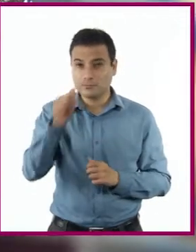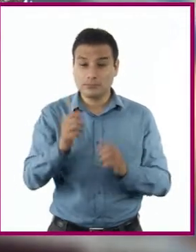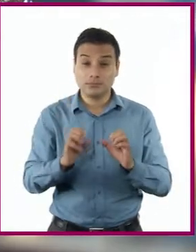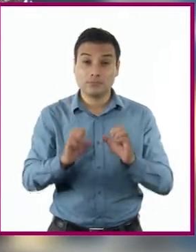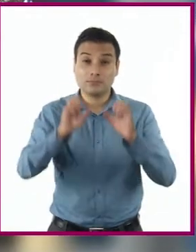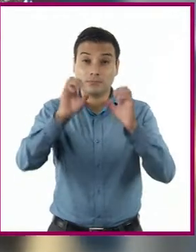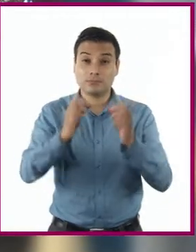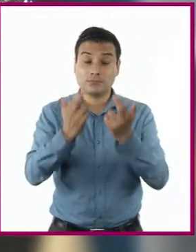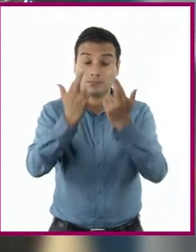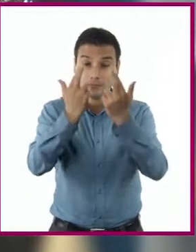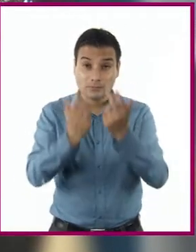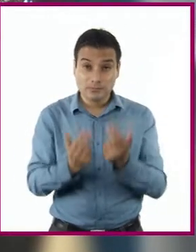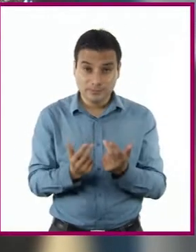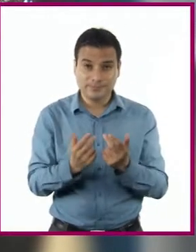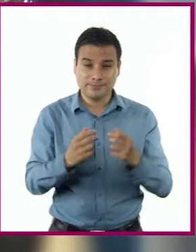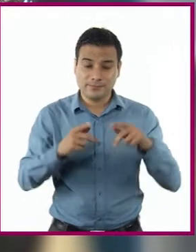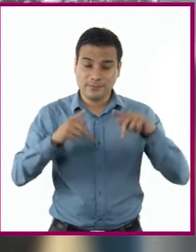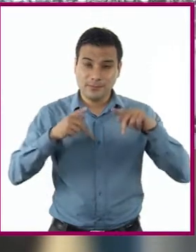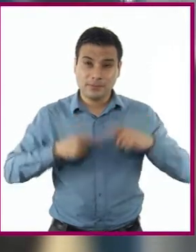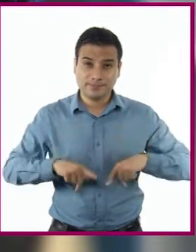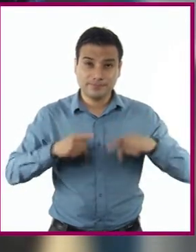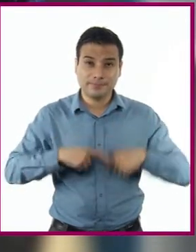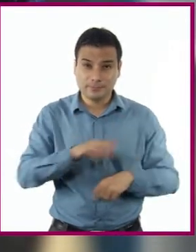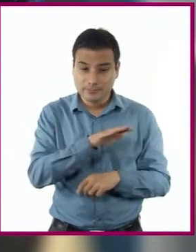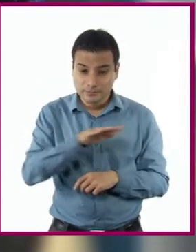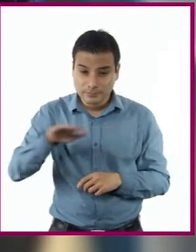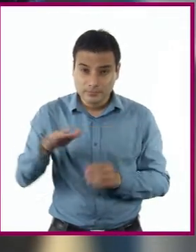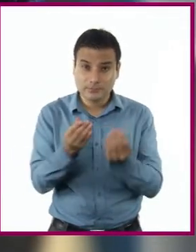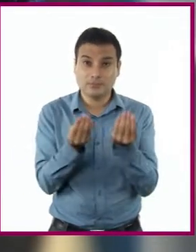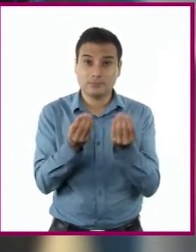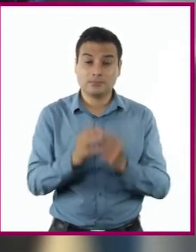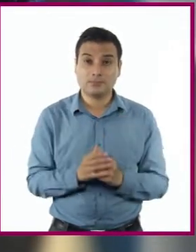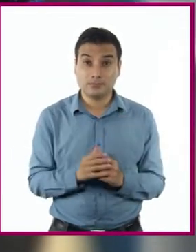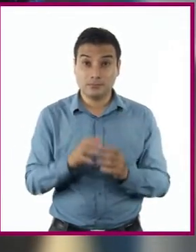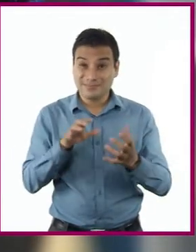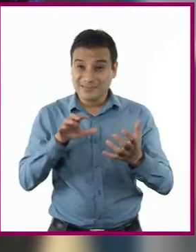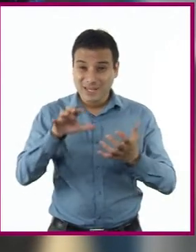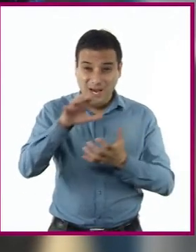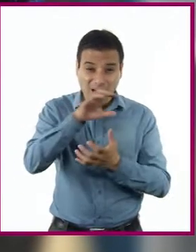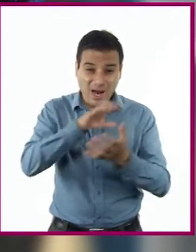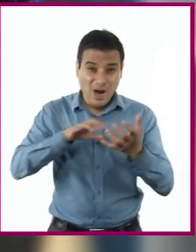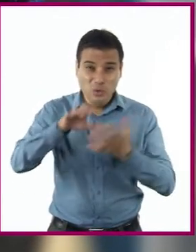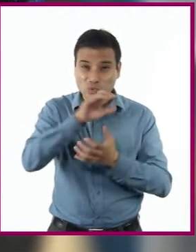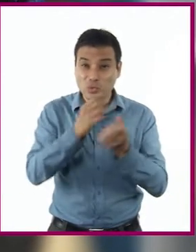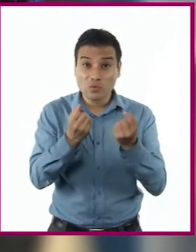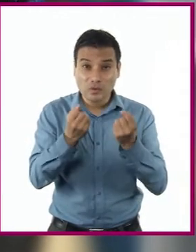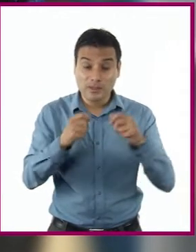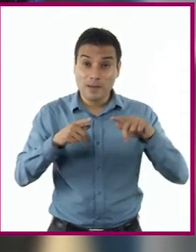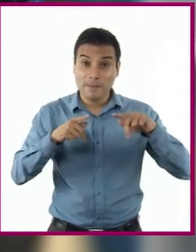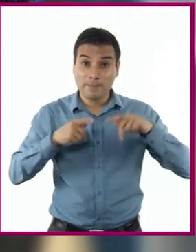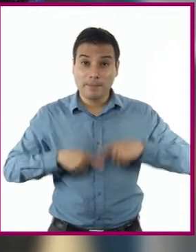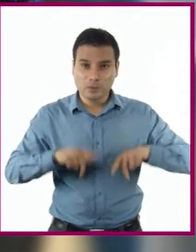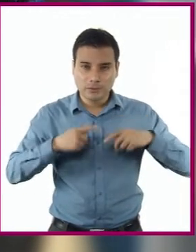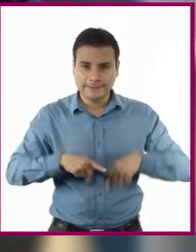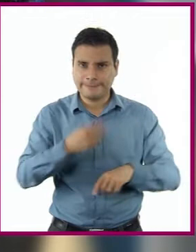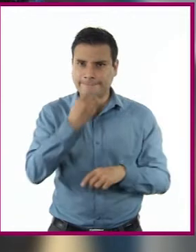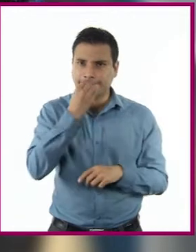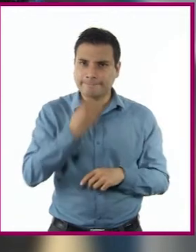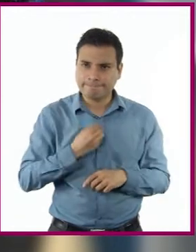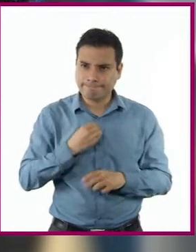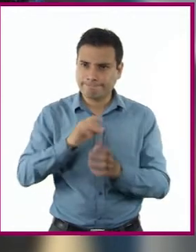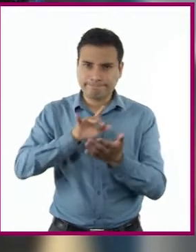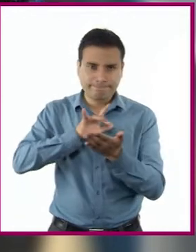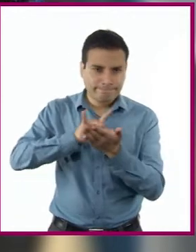con miles de vidas en la zona centro del país. Frente al caos causado por el sismo, la sociedad civil mostró una notable